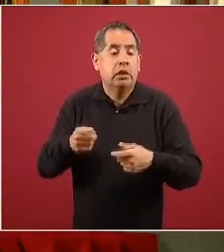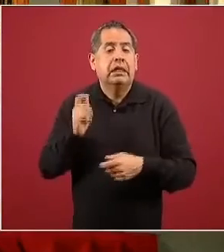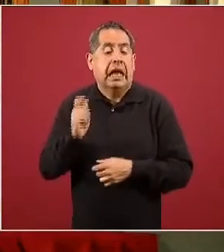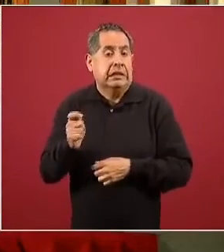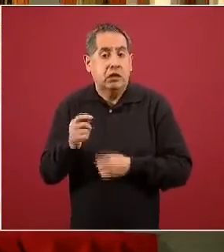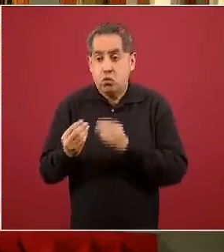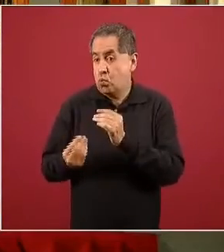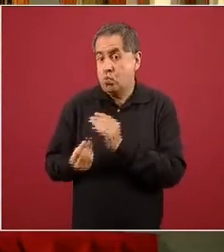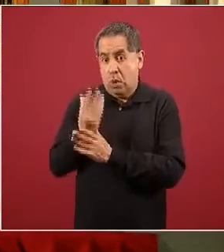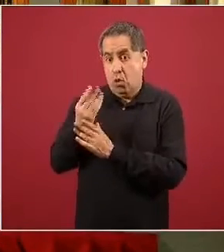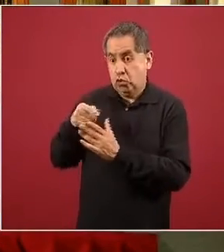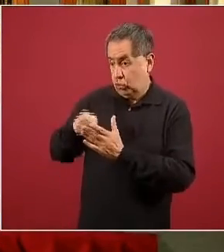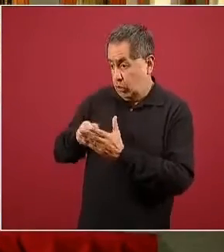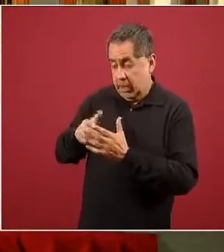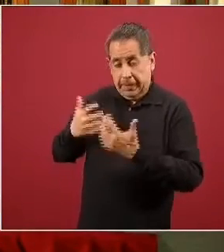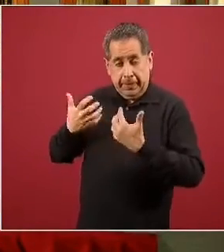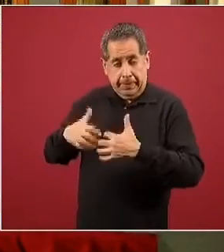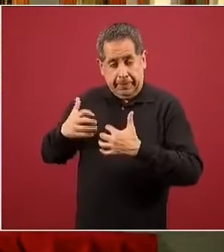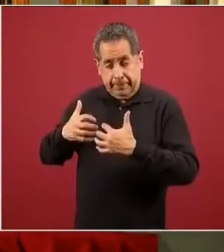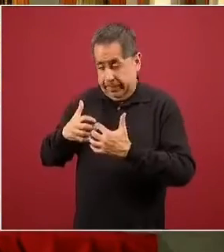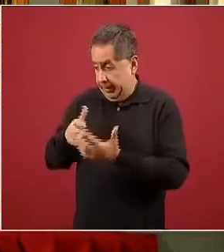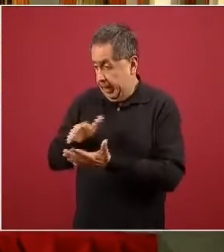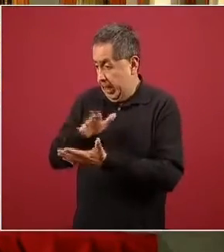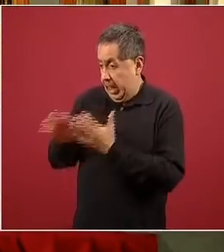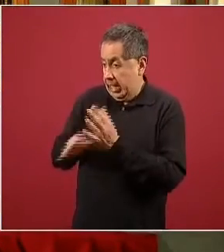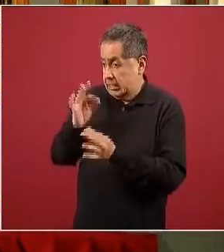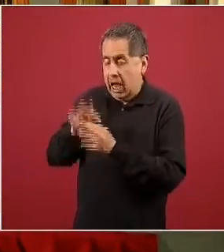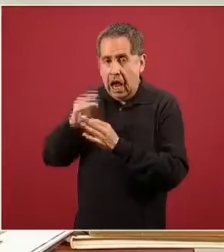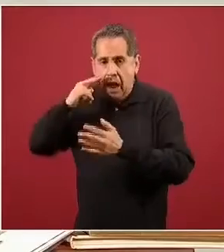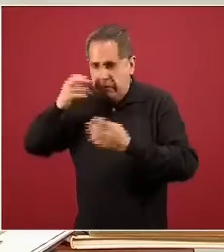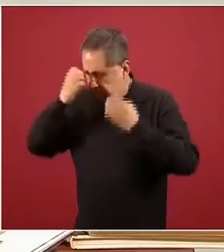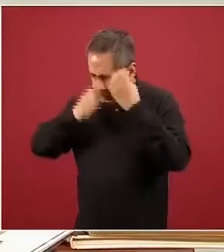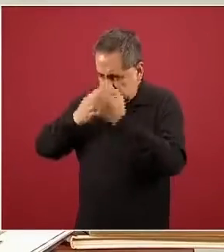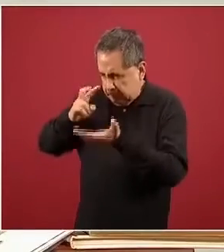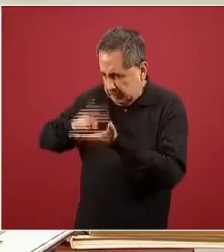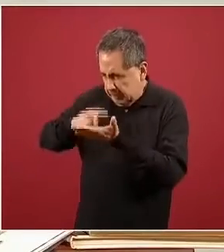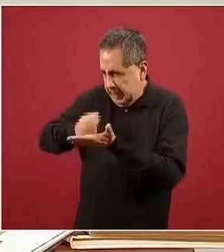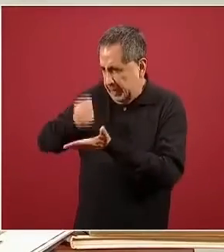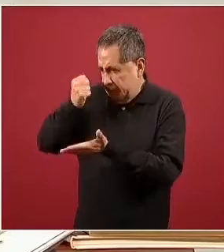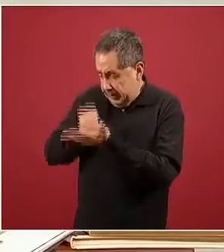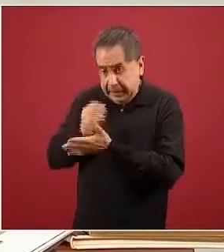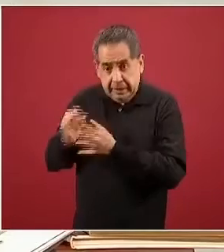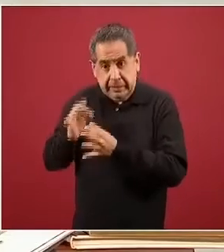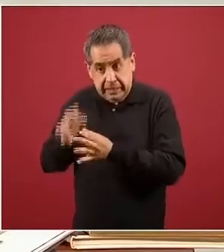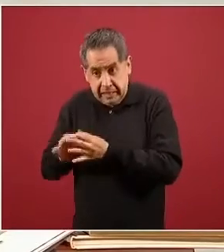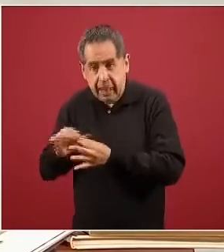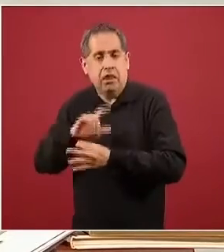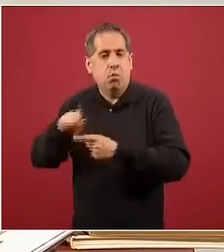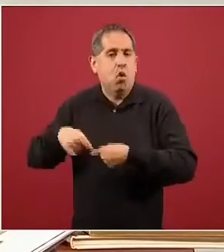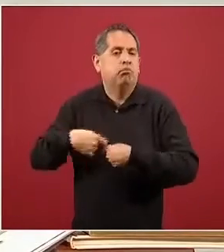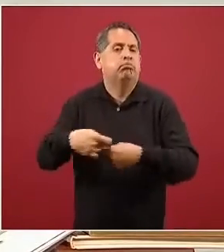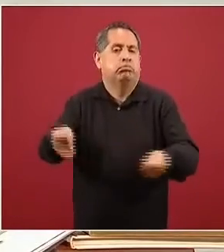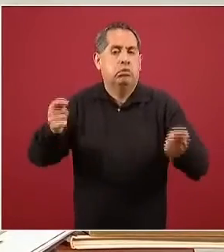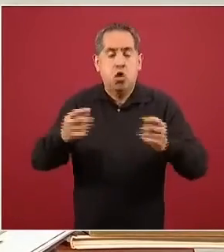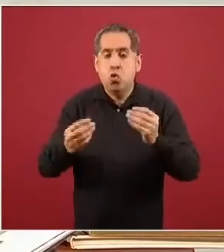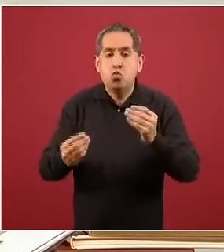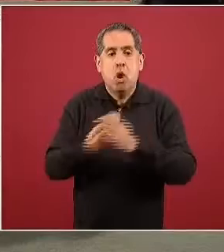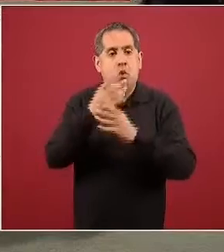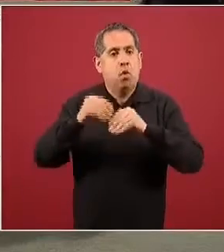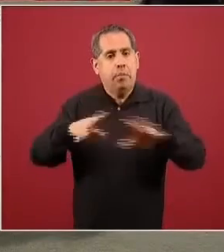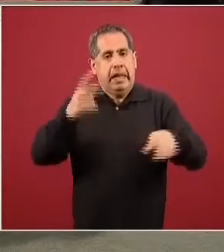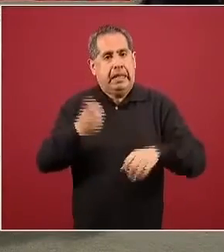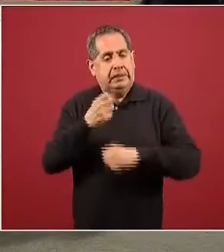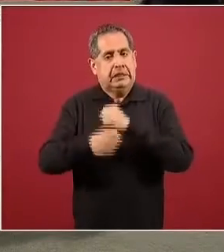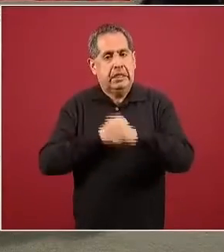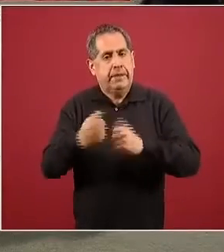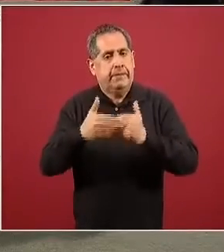que estén, dijéramos, validados, revisados, etcétera, y que son una novedad para este ciclo